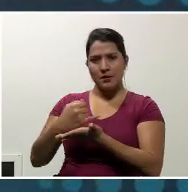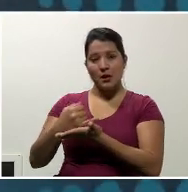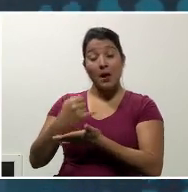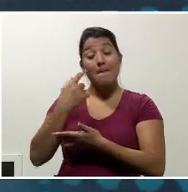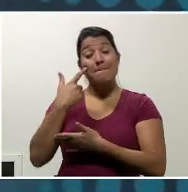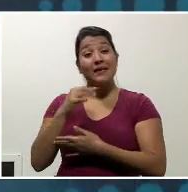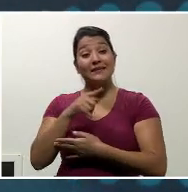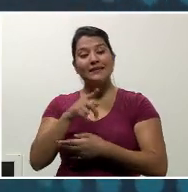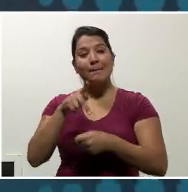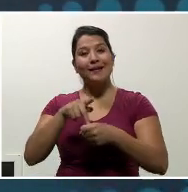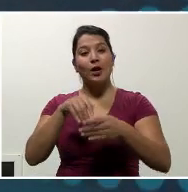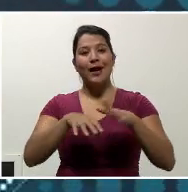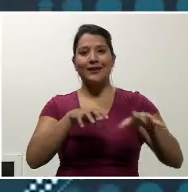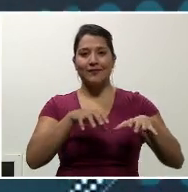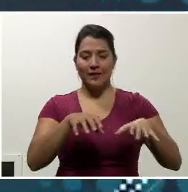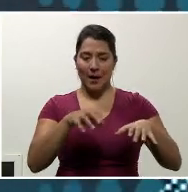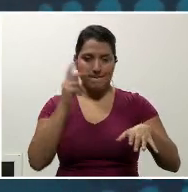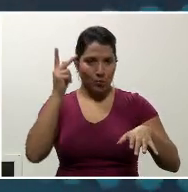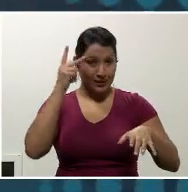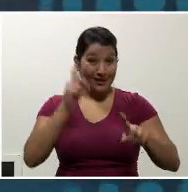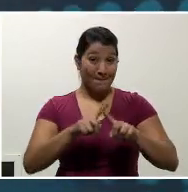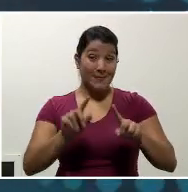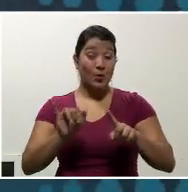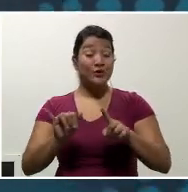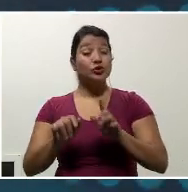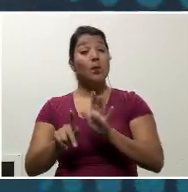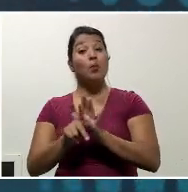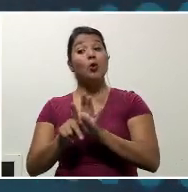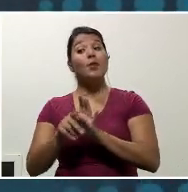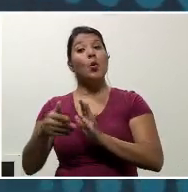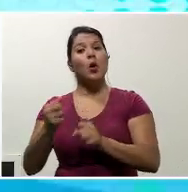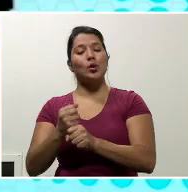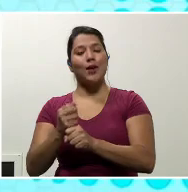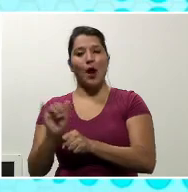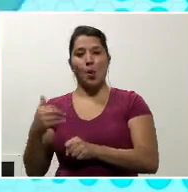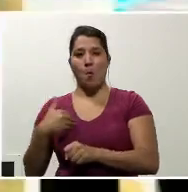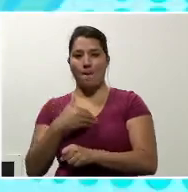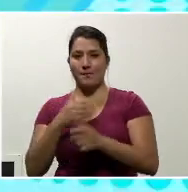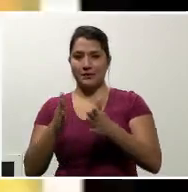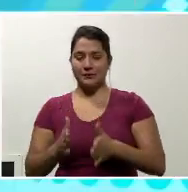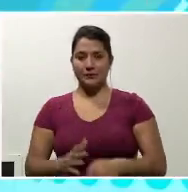en actividades políticas, acto prohibido en el Código Electoral.